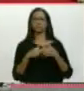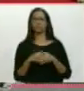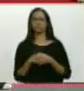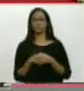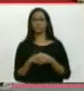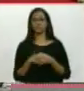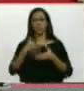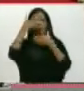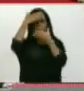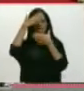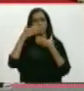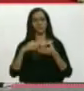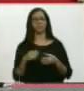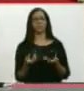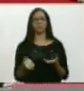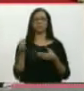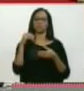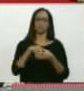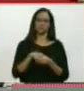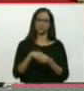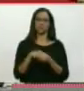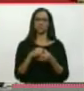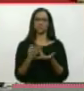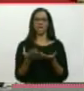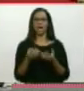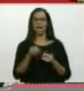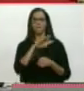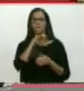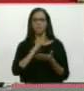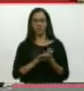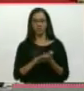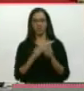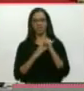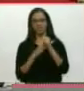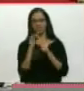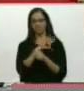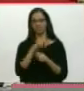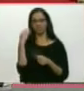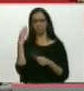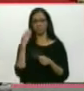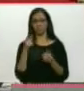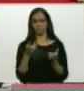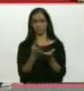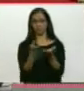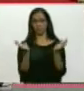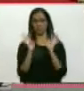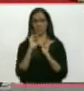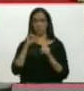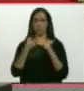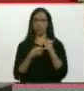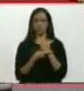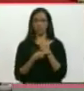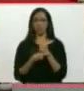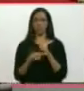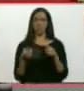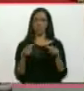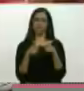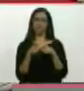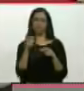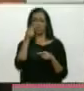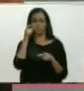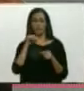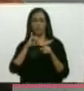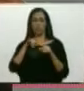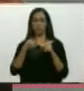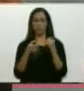paramilitarismo, que está vinculado al asesinato de líderes sociales en Colombia. Claro. Eso es lo que rodea a Guaidó. Y ese además, es el equipo de seguridad que rodean a Guaidó. Y